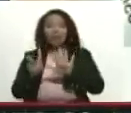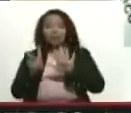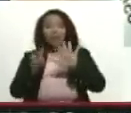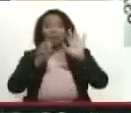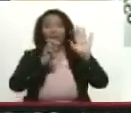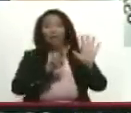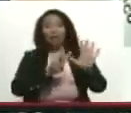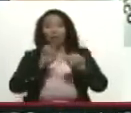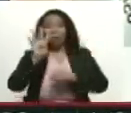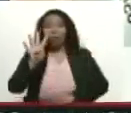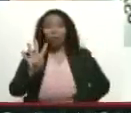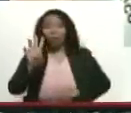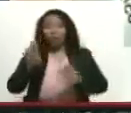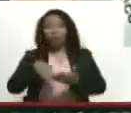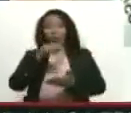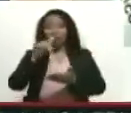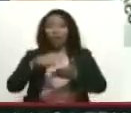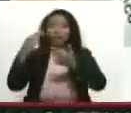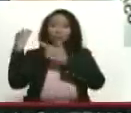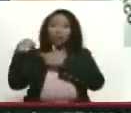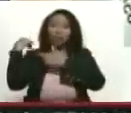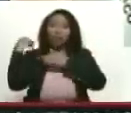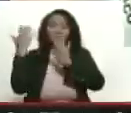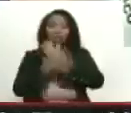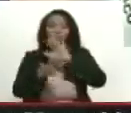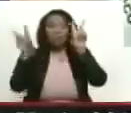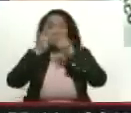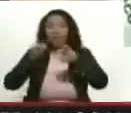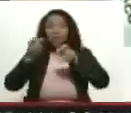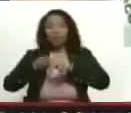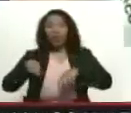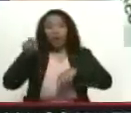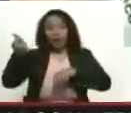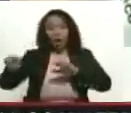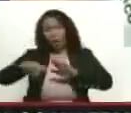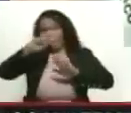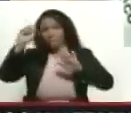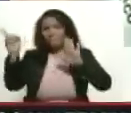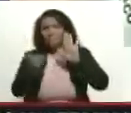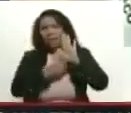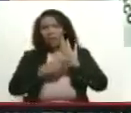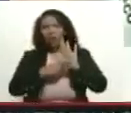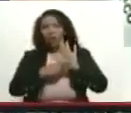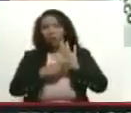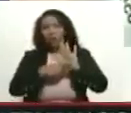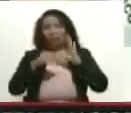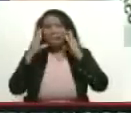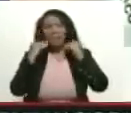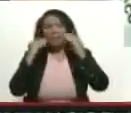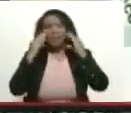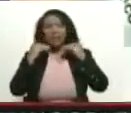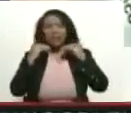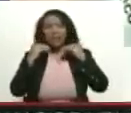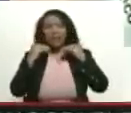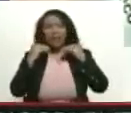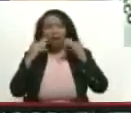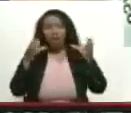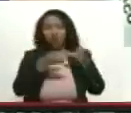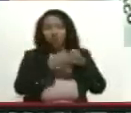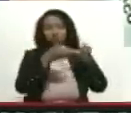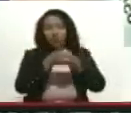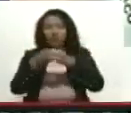y 74 nacionales con competencia plena y contra la delincuencia